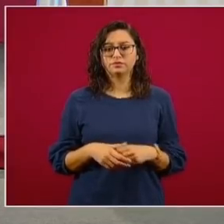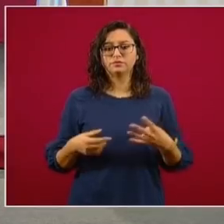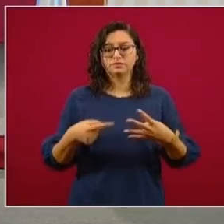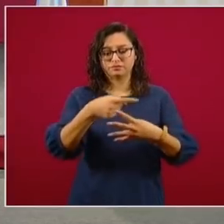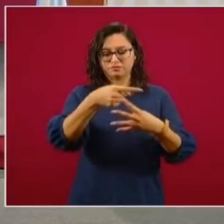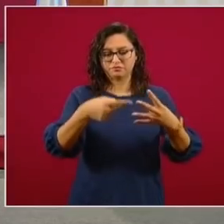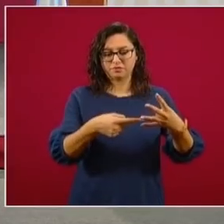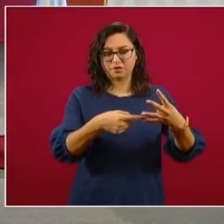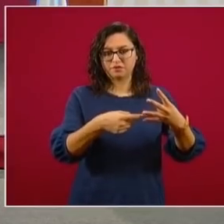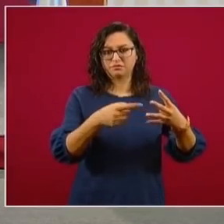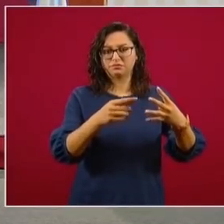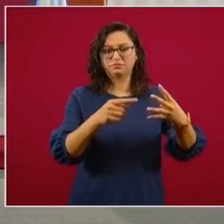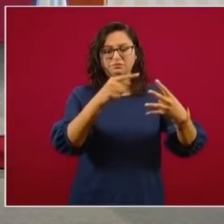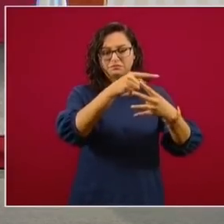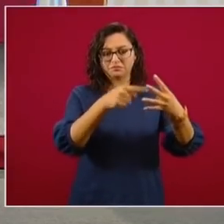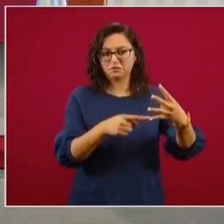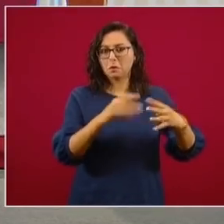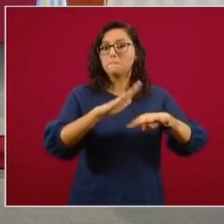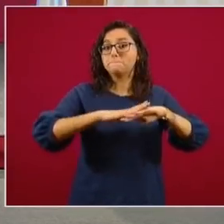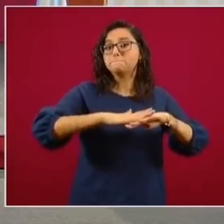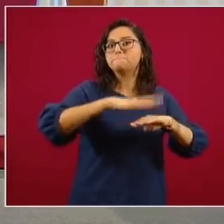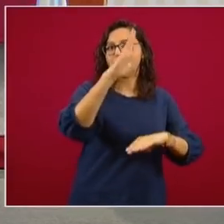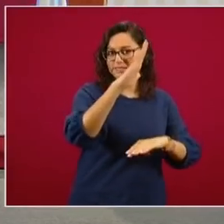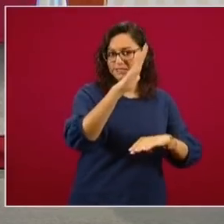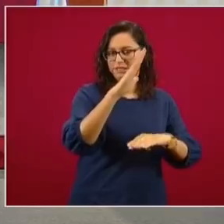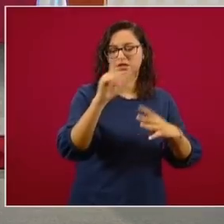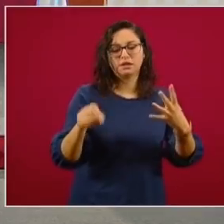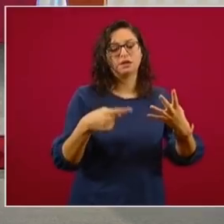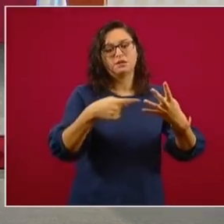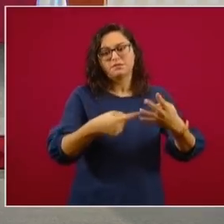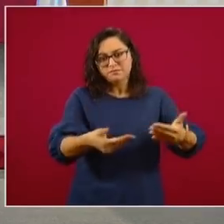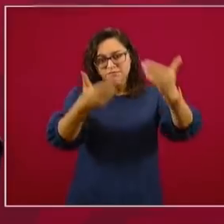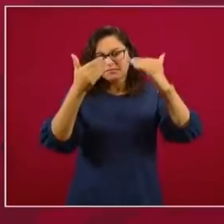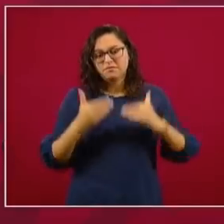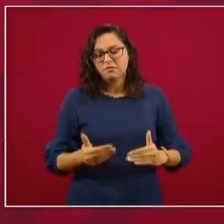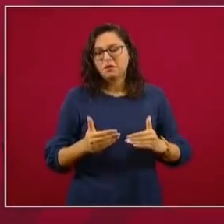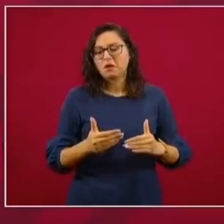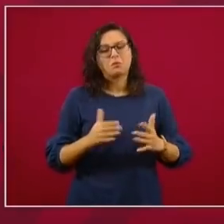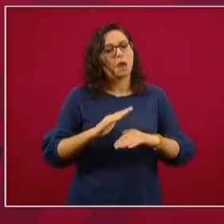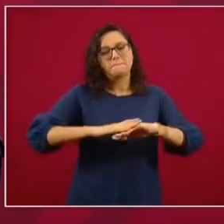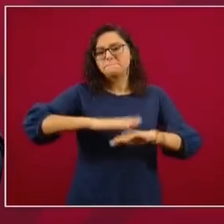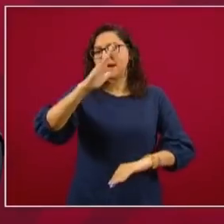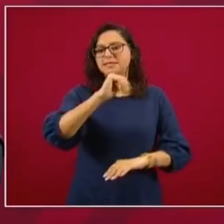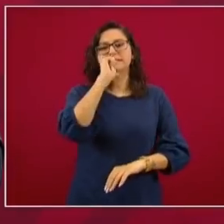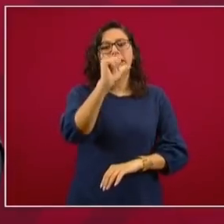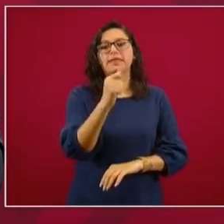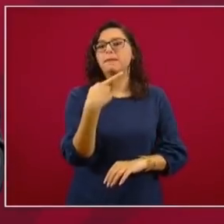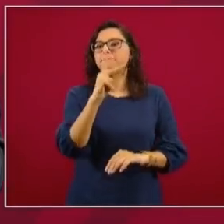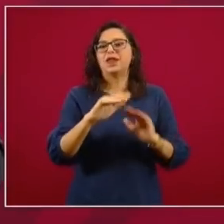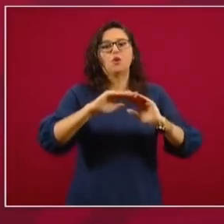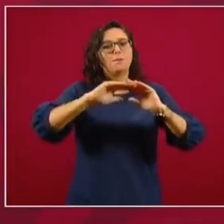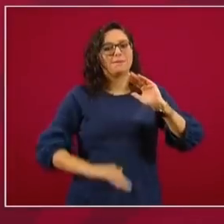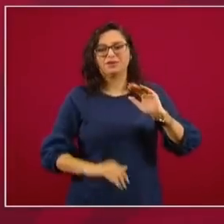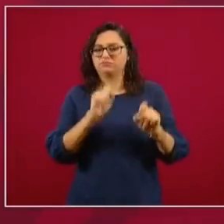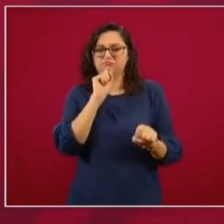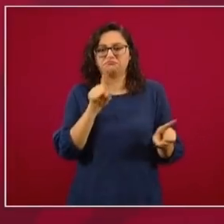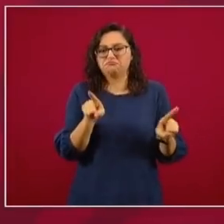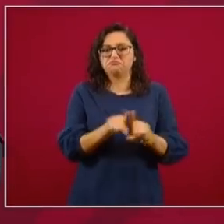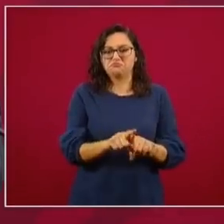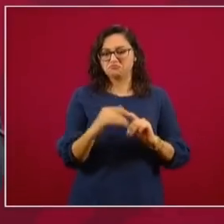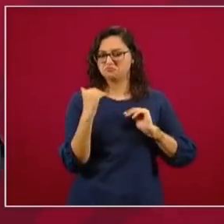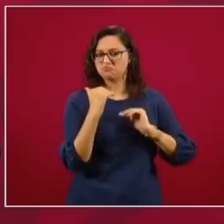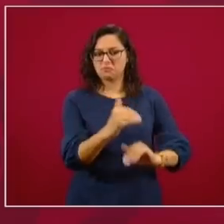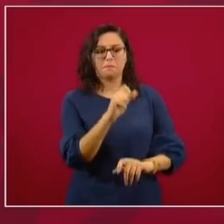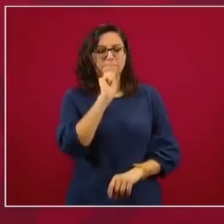se mantienen términos reales? Y esto es muy importante, porque a pesar de las finanzas estrechas, hay rubros